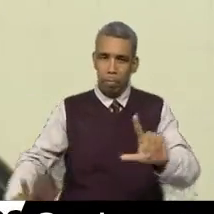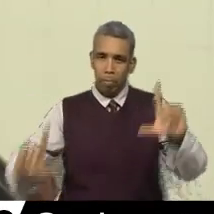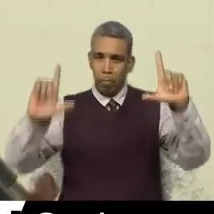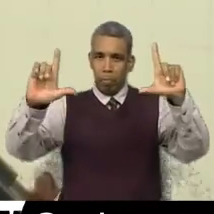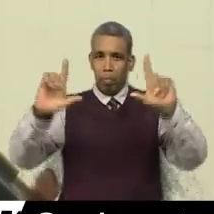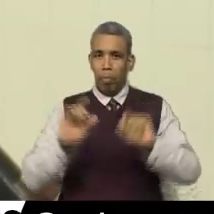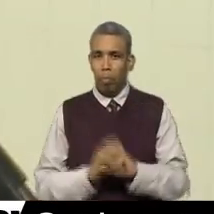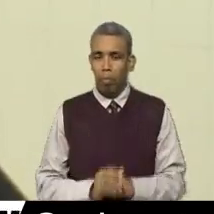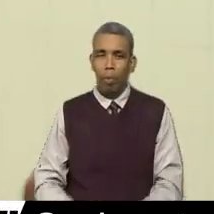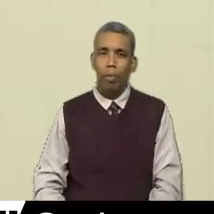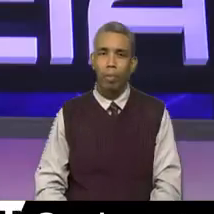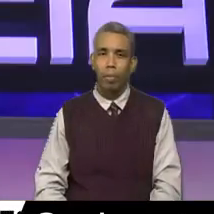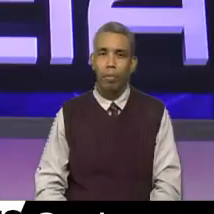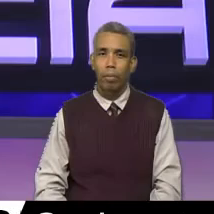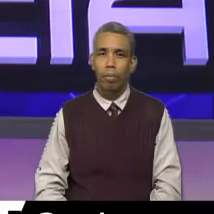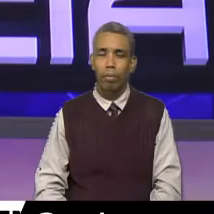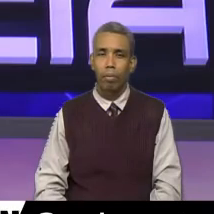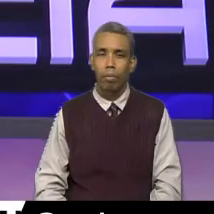salida.